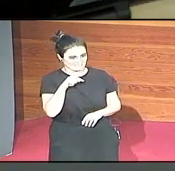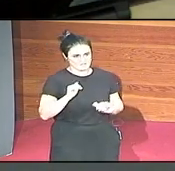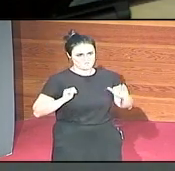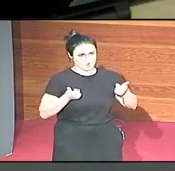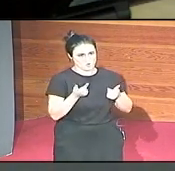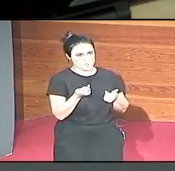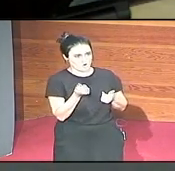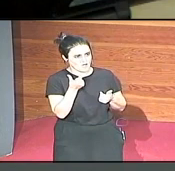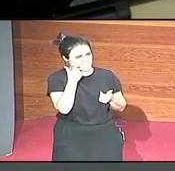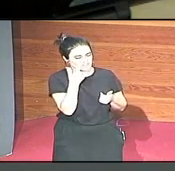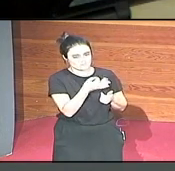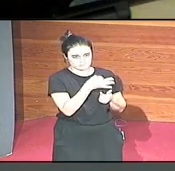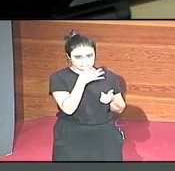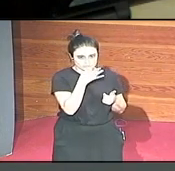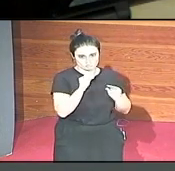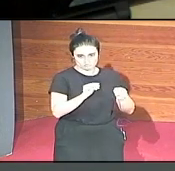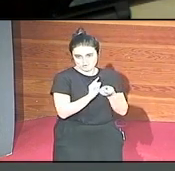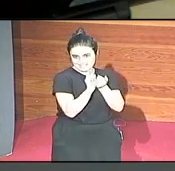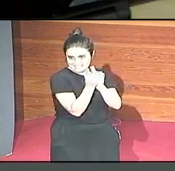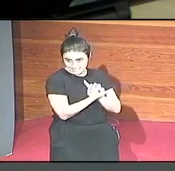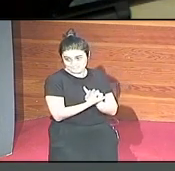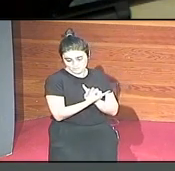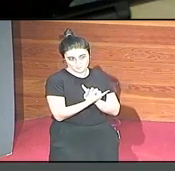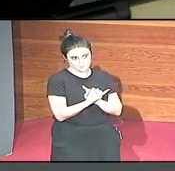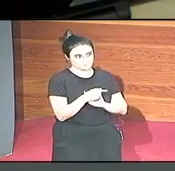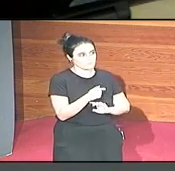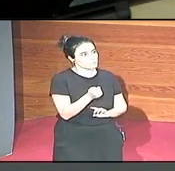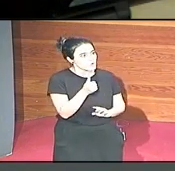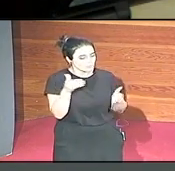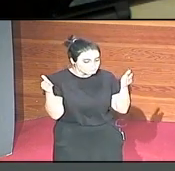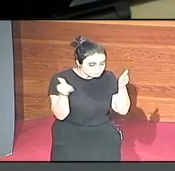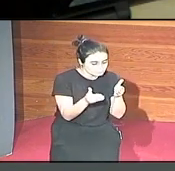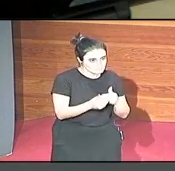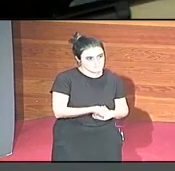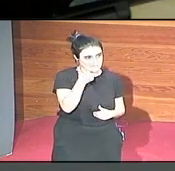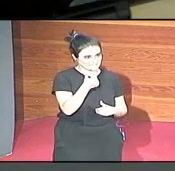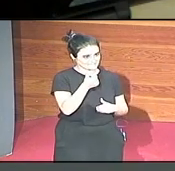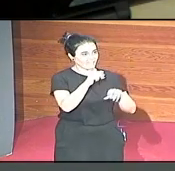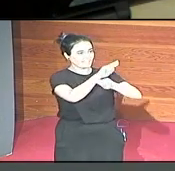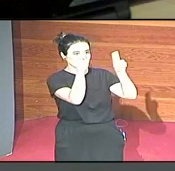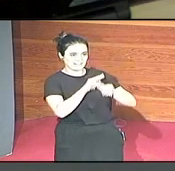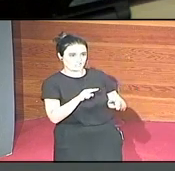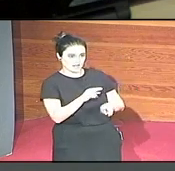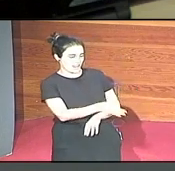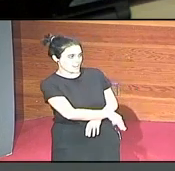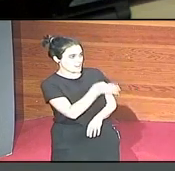argumentario enfocado más, o enfocado totalmente, a la audiencia internacional, porque la doméstica